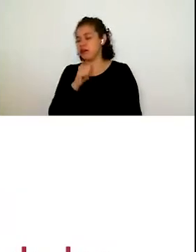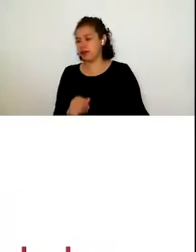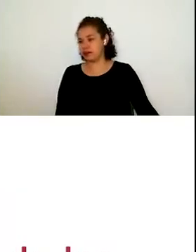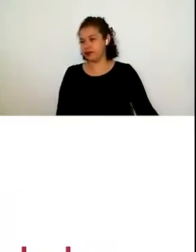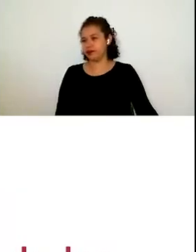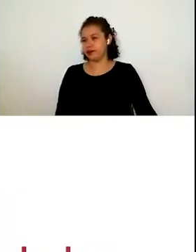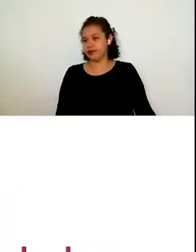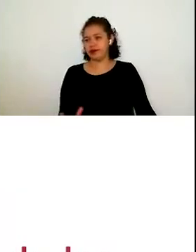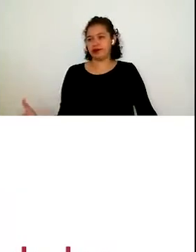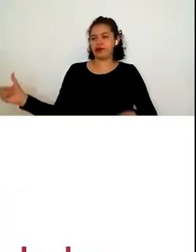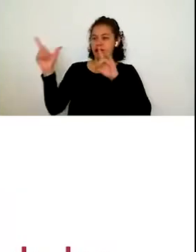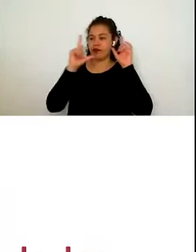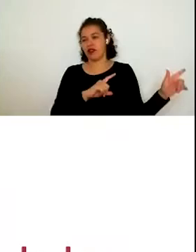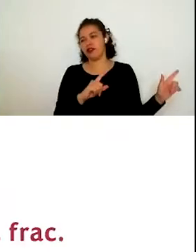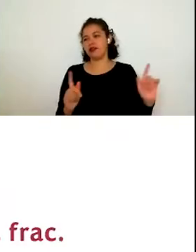La siguiente.